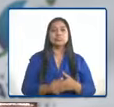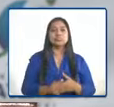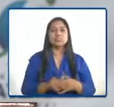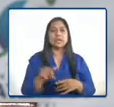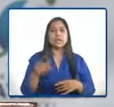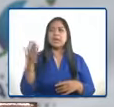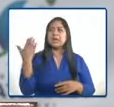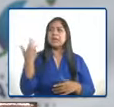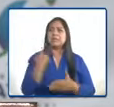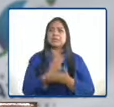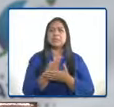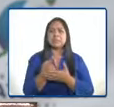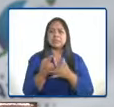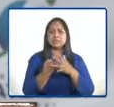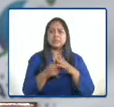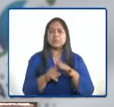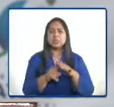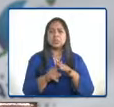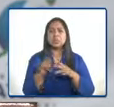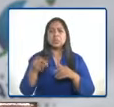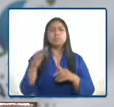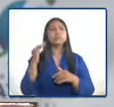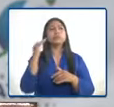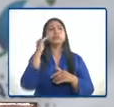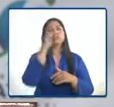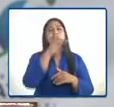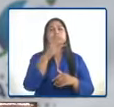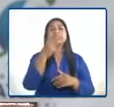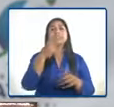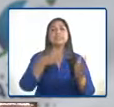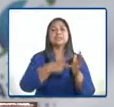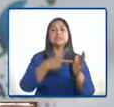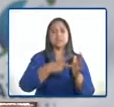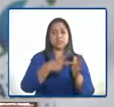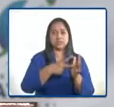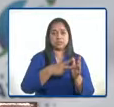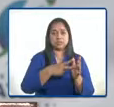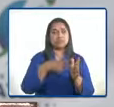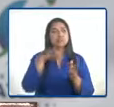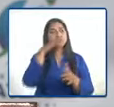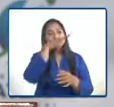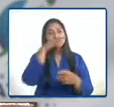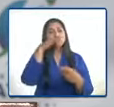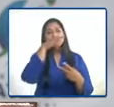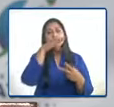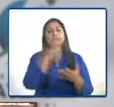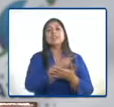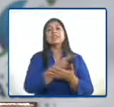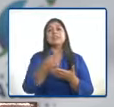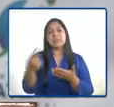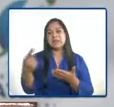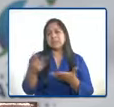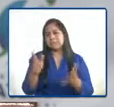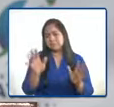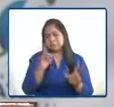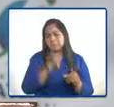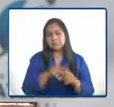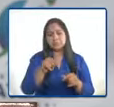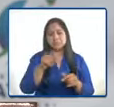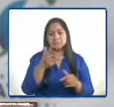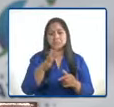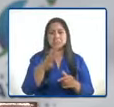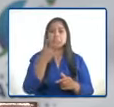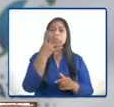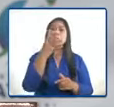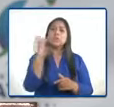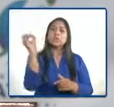la semana pasada, va a estar volando 3 veces por semana. Y tenemos ya arriba de un 40% de su